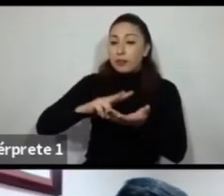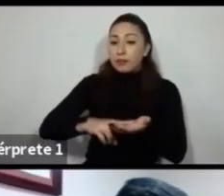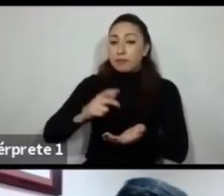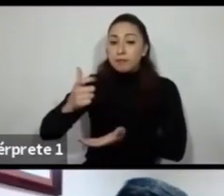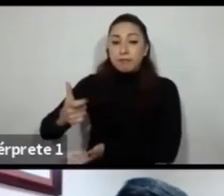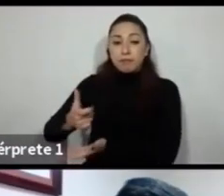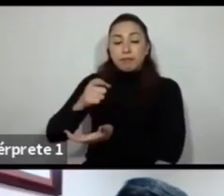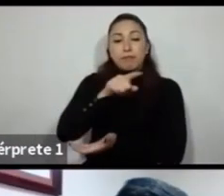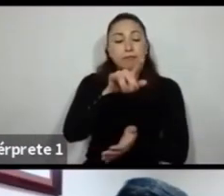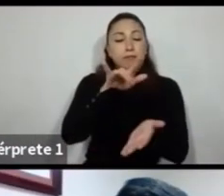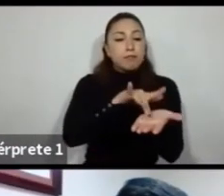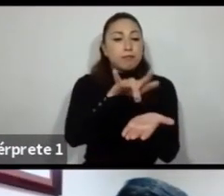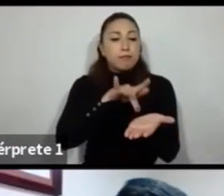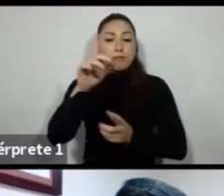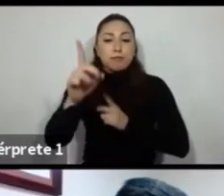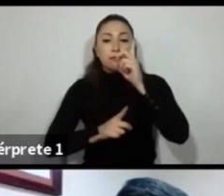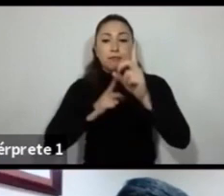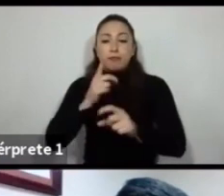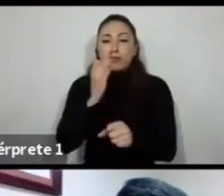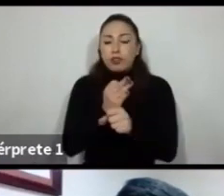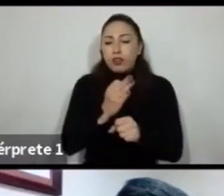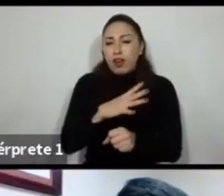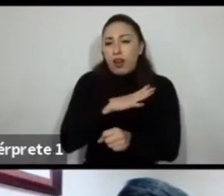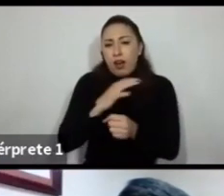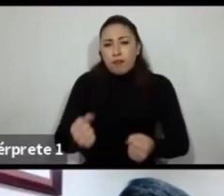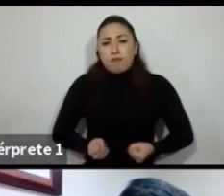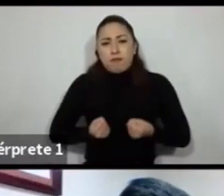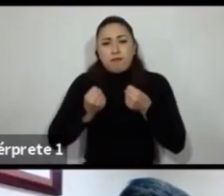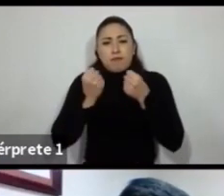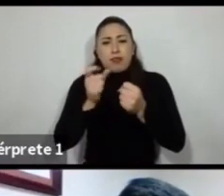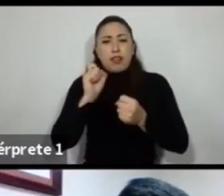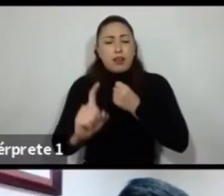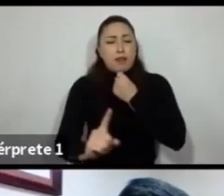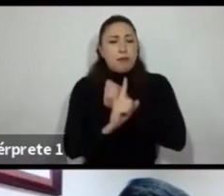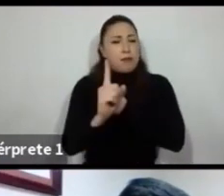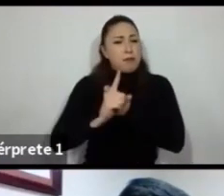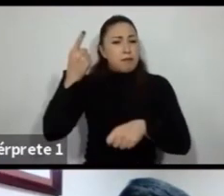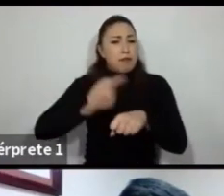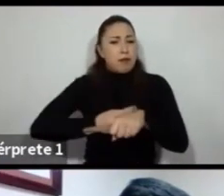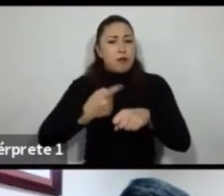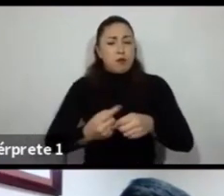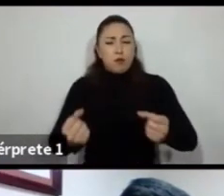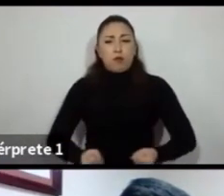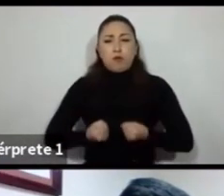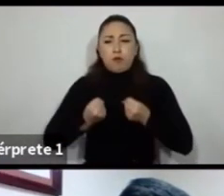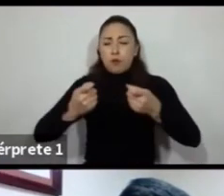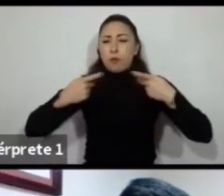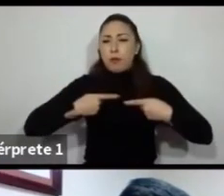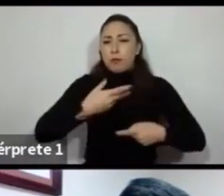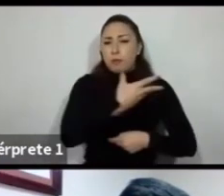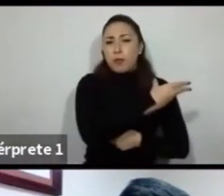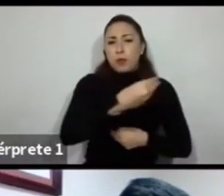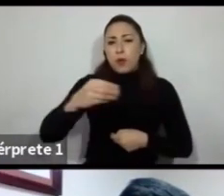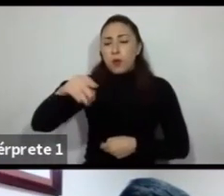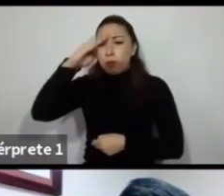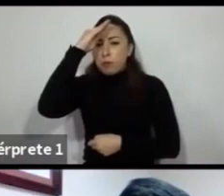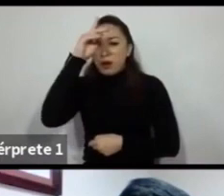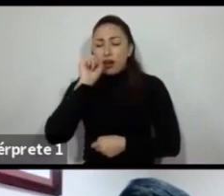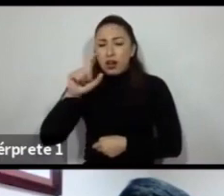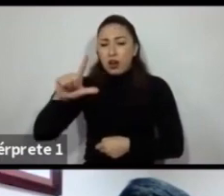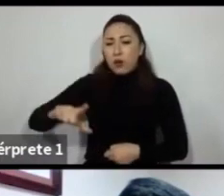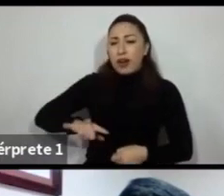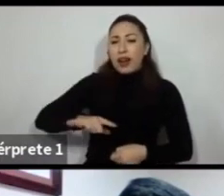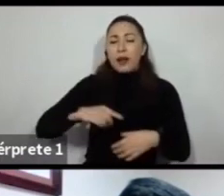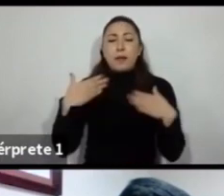este momento. Estamos en pico de pandemia, superamos ya por mucho las expectativas del peor escenario del gobierno. No